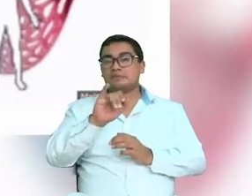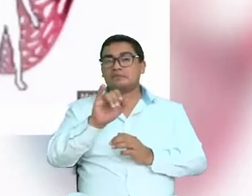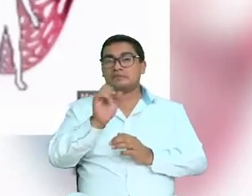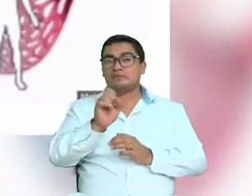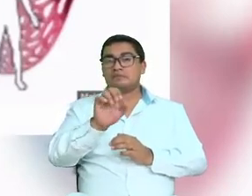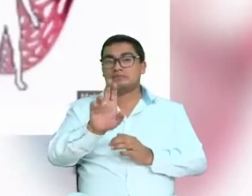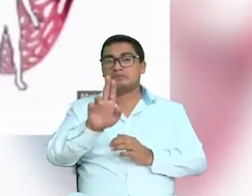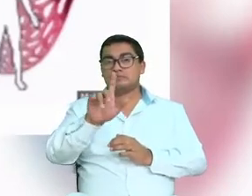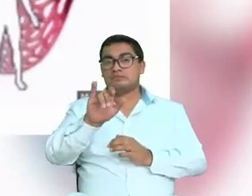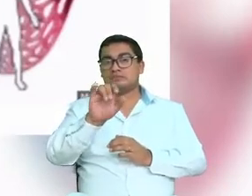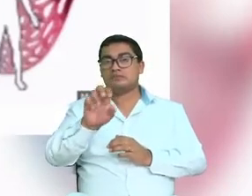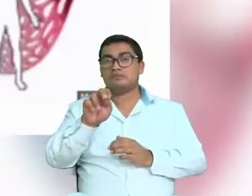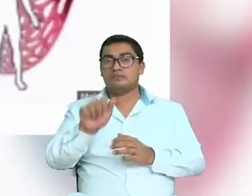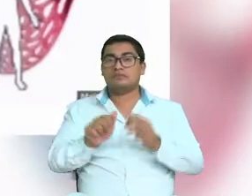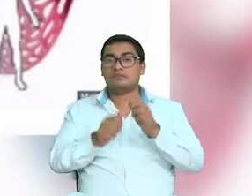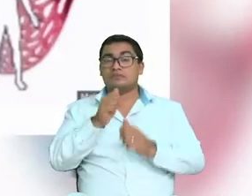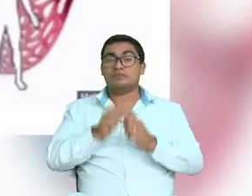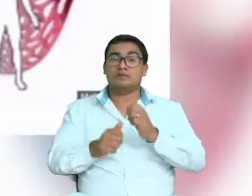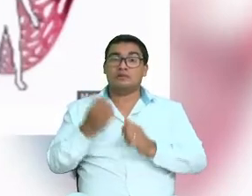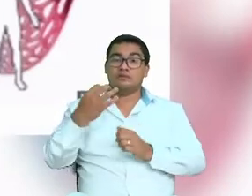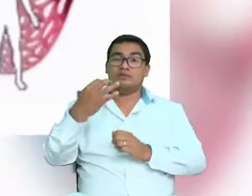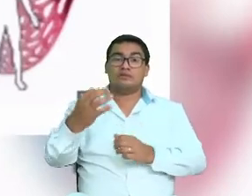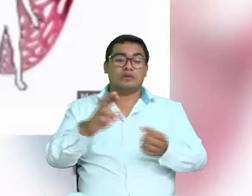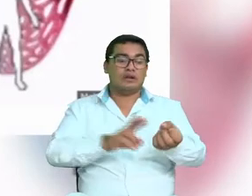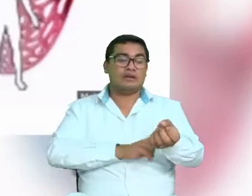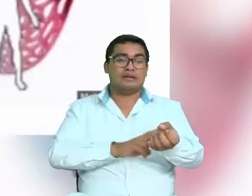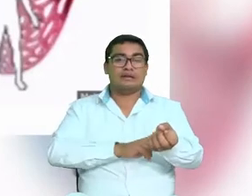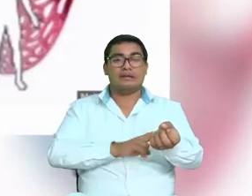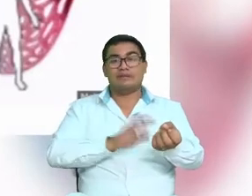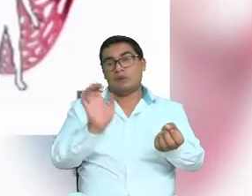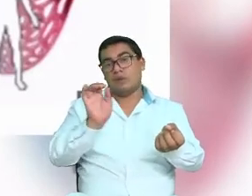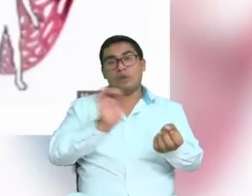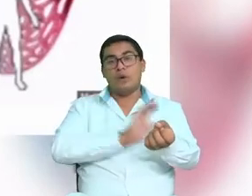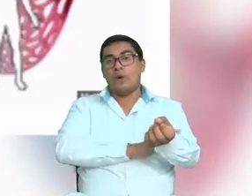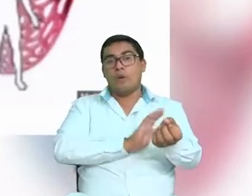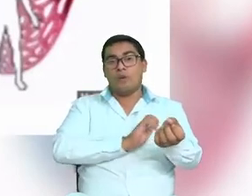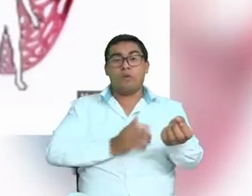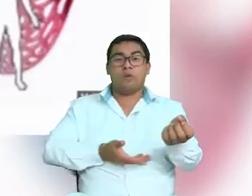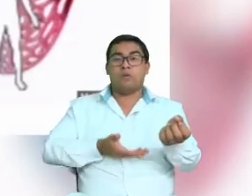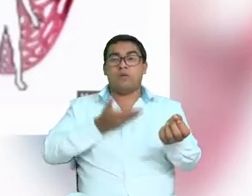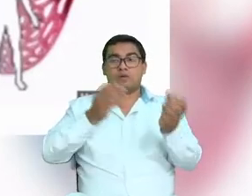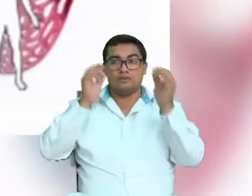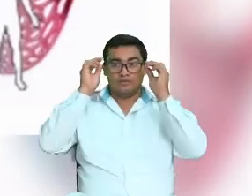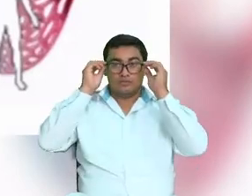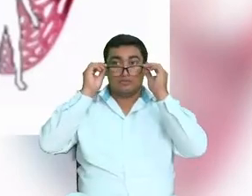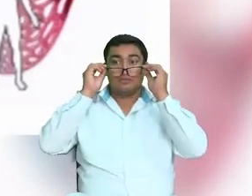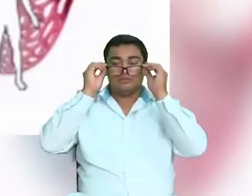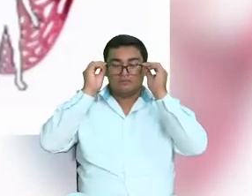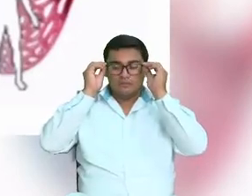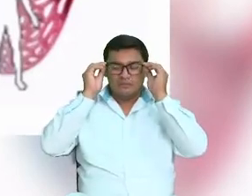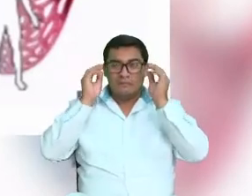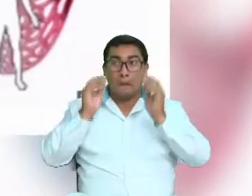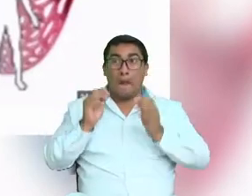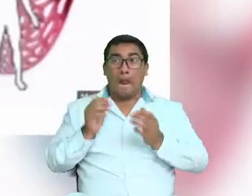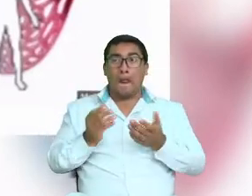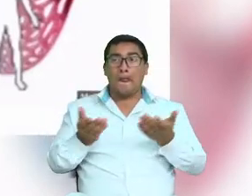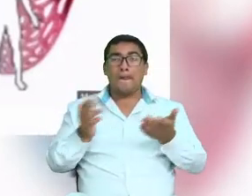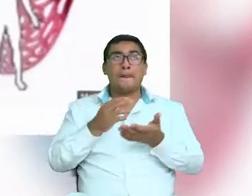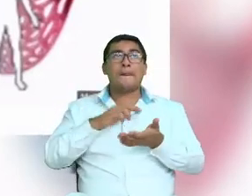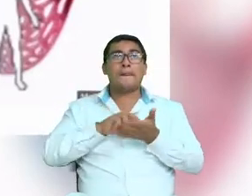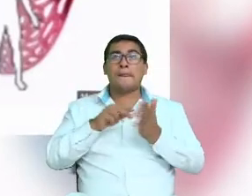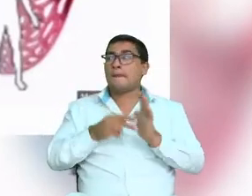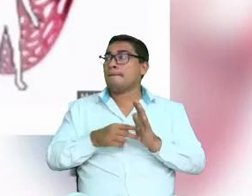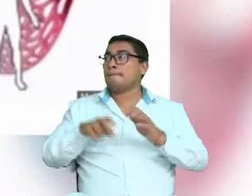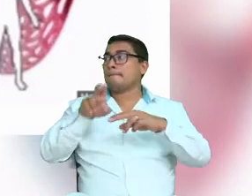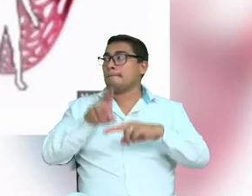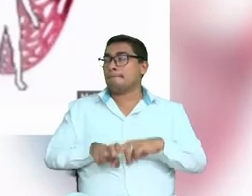el futuro ser un diabético o un hipertenso, ¿no? Precisamente por estar sentado. El sedentarismo te lleva a